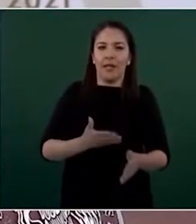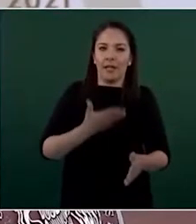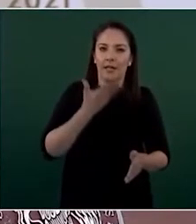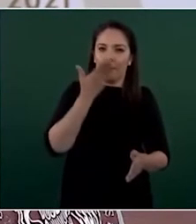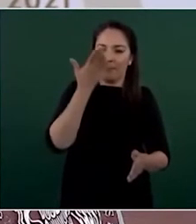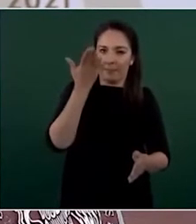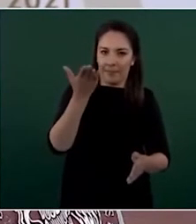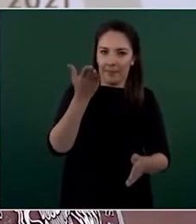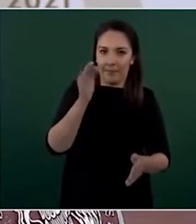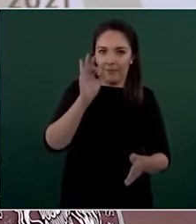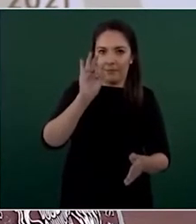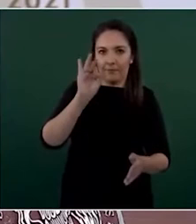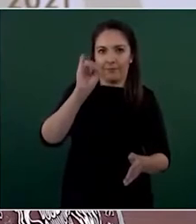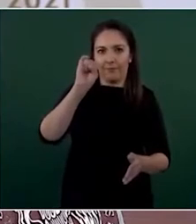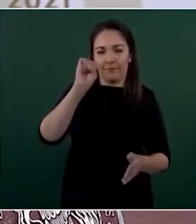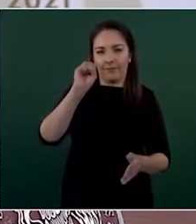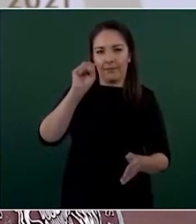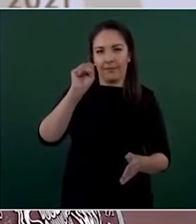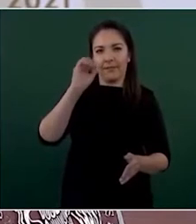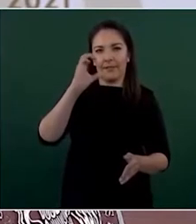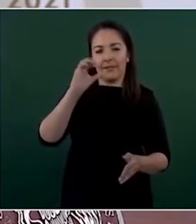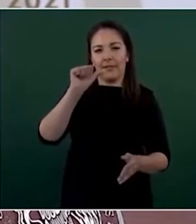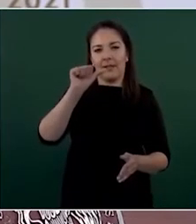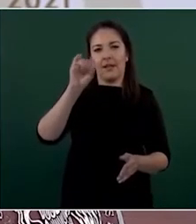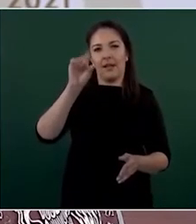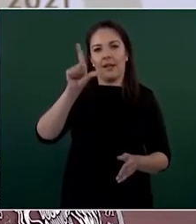a la fiscalía, pues que